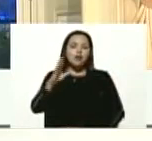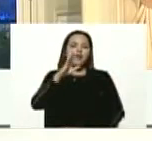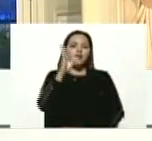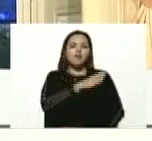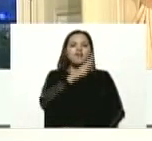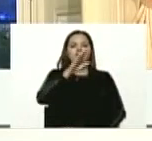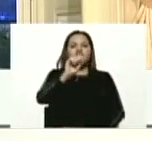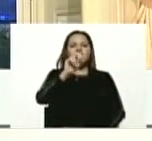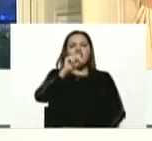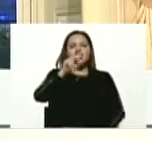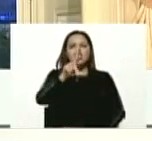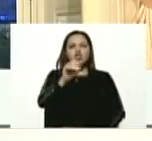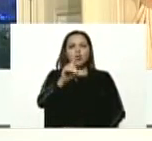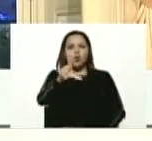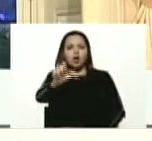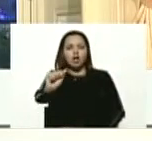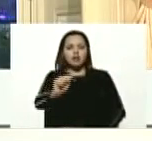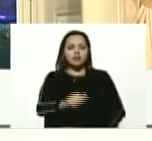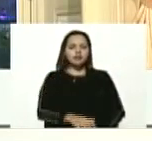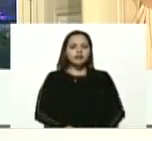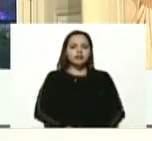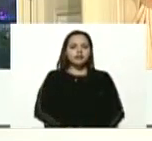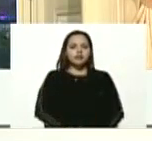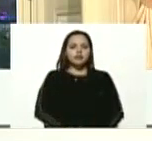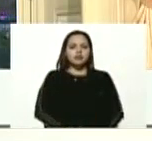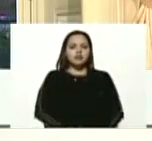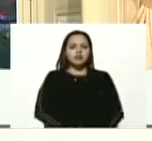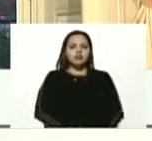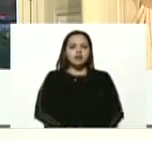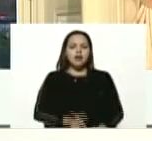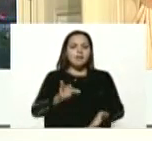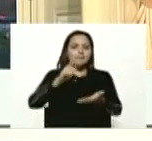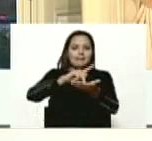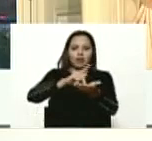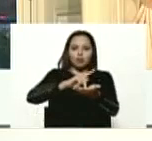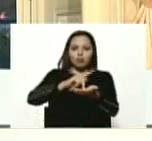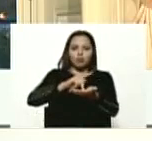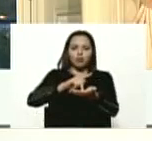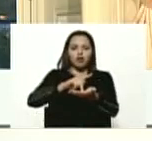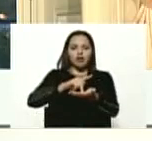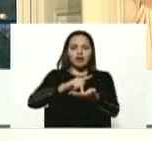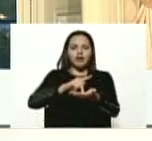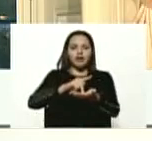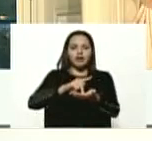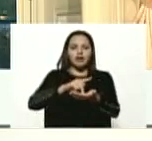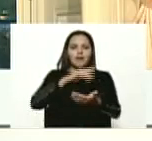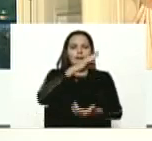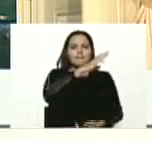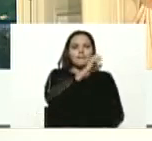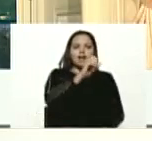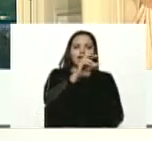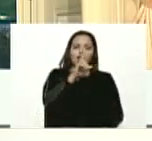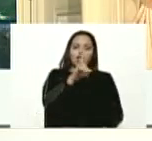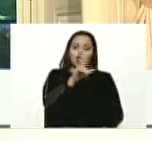sector Pacroima, parroquia Pedro Cova,